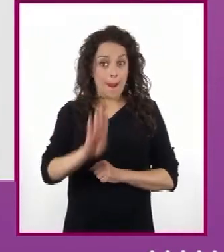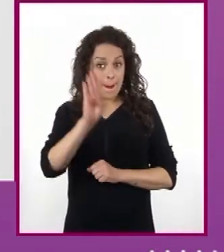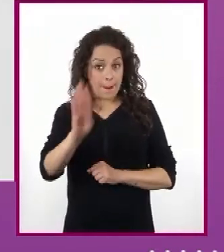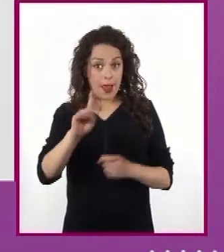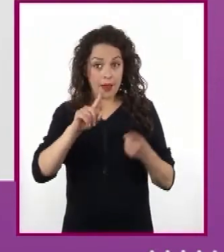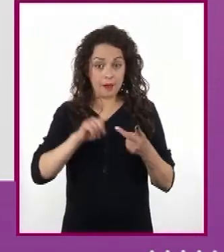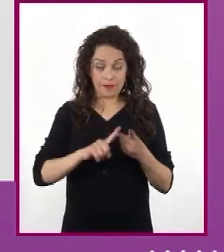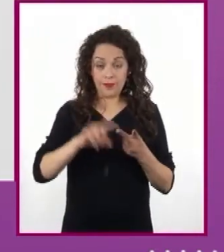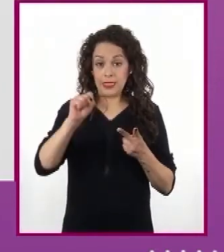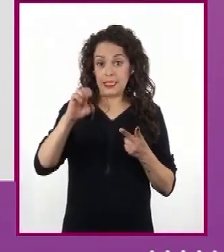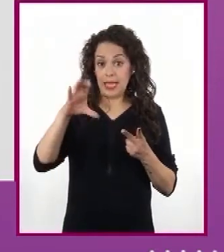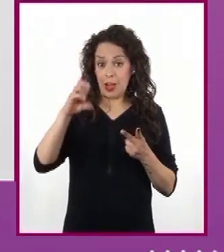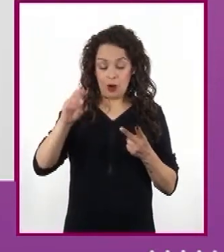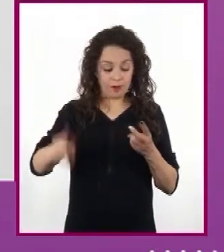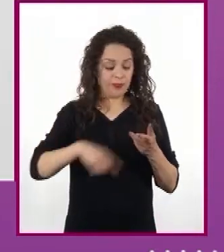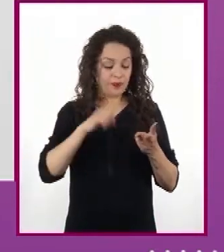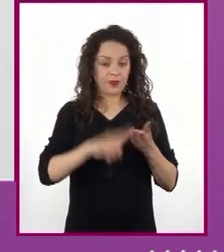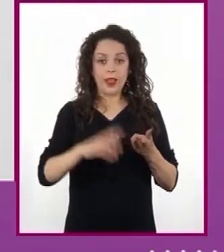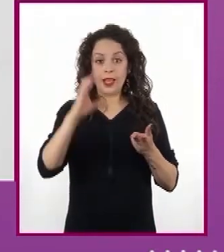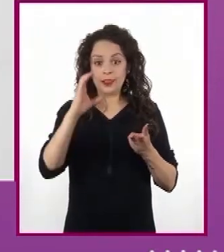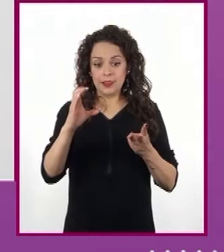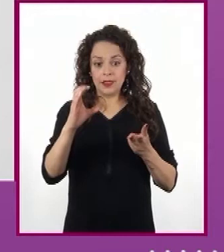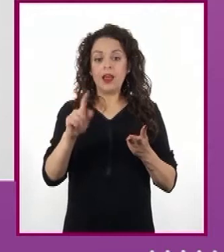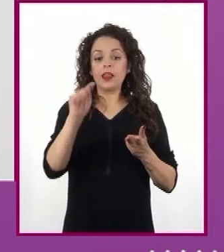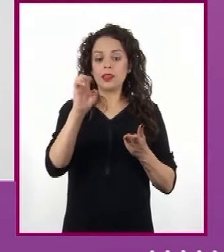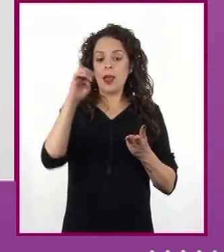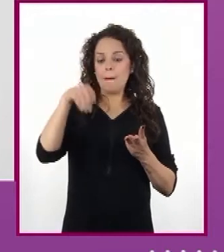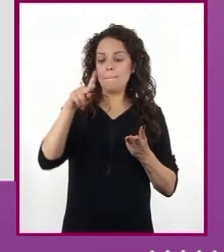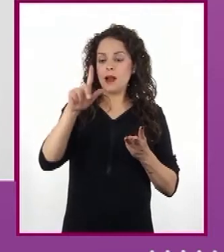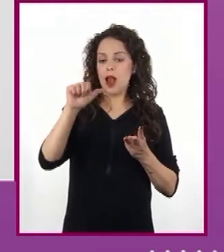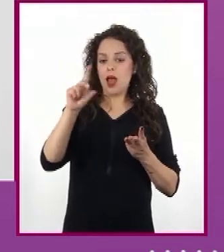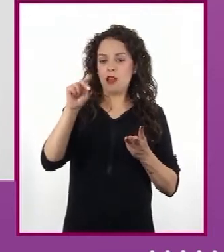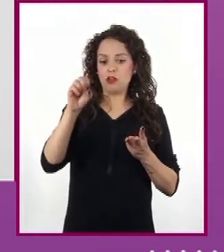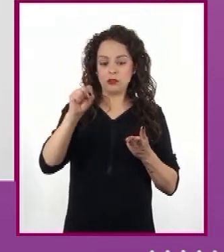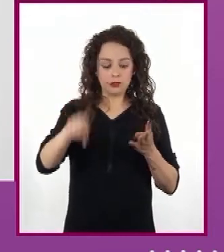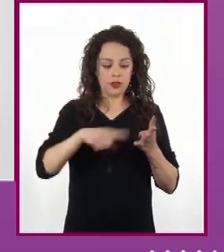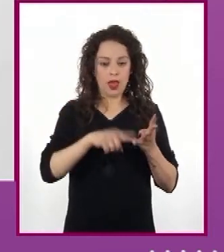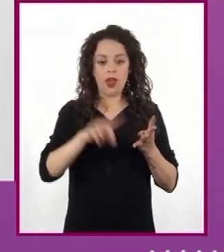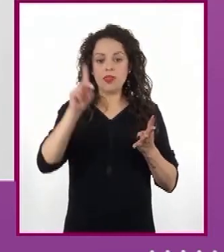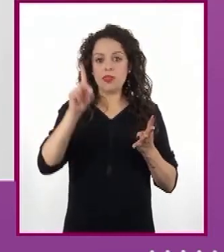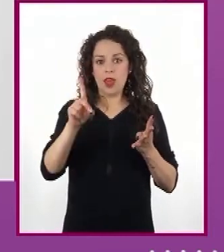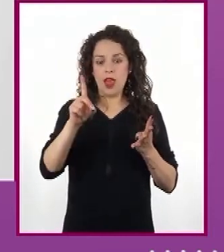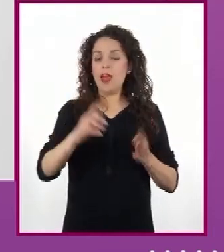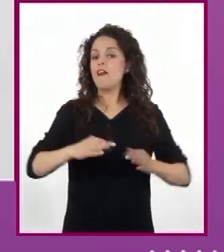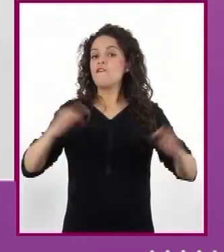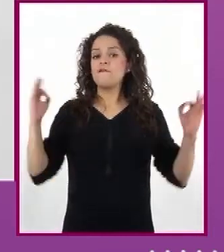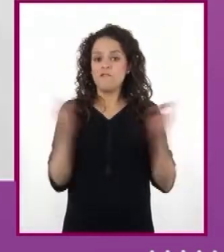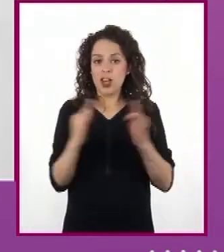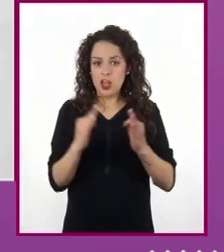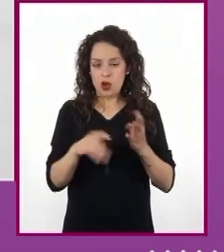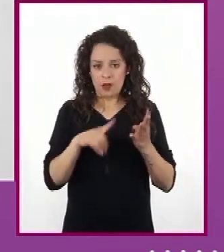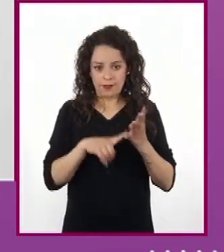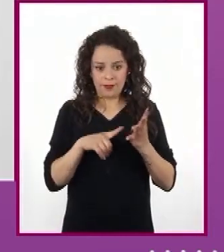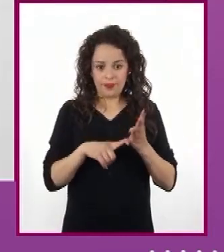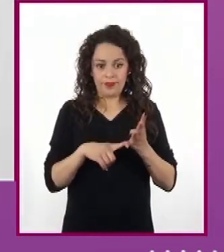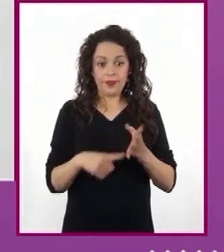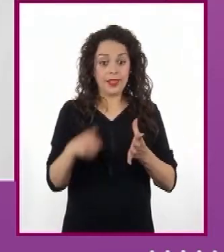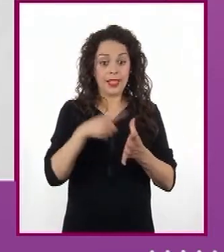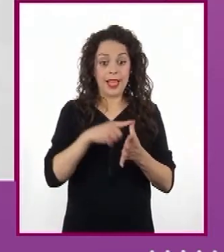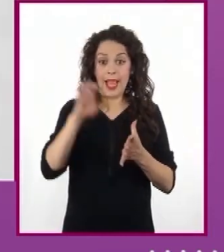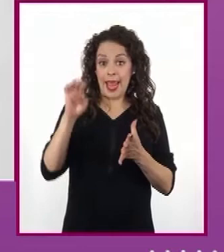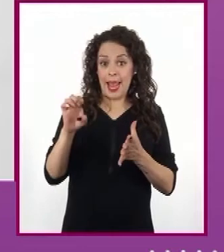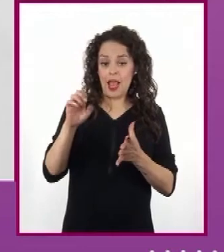secos. C, climas templados. D, climas fríos.